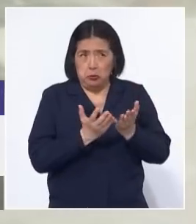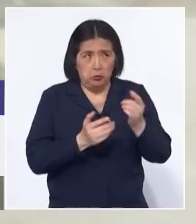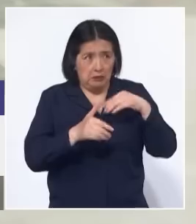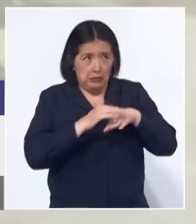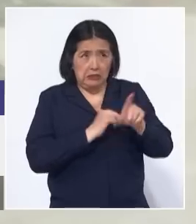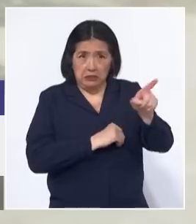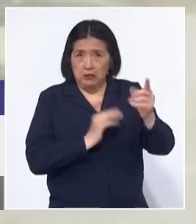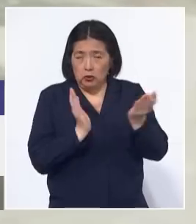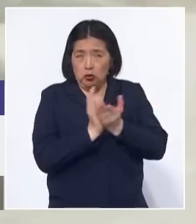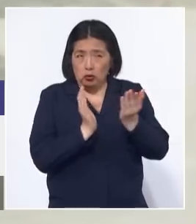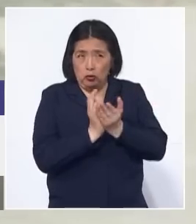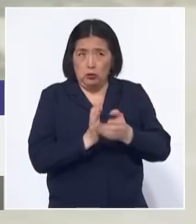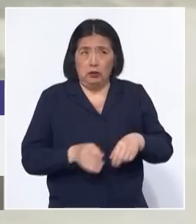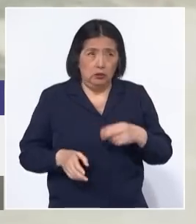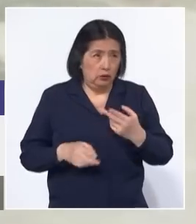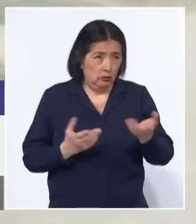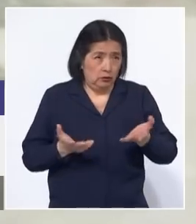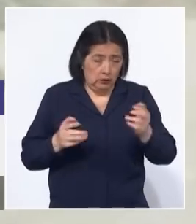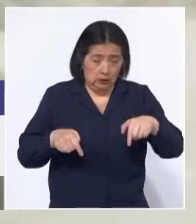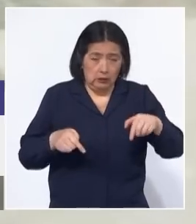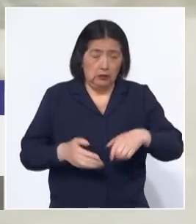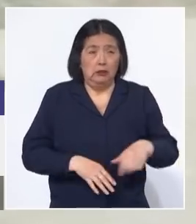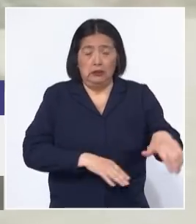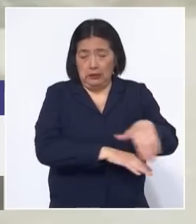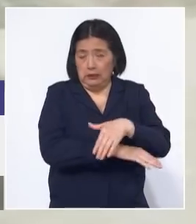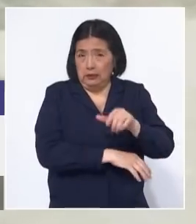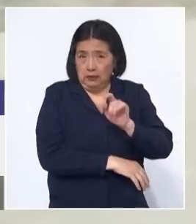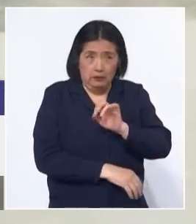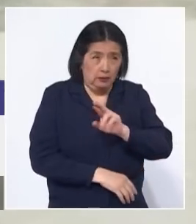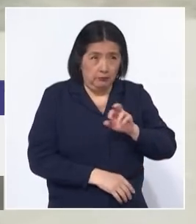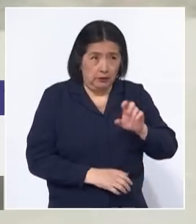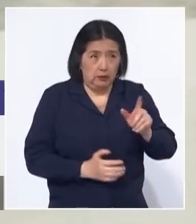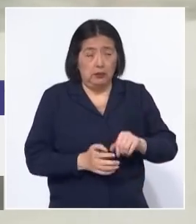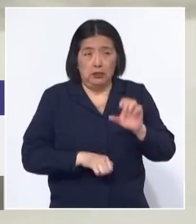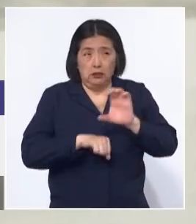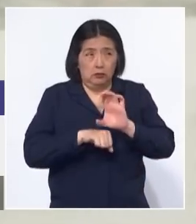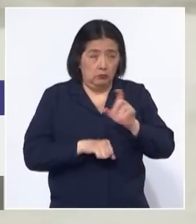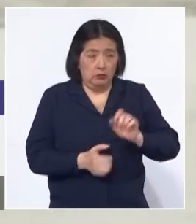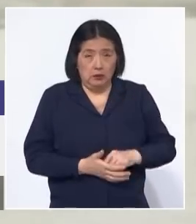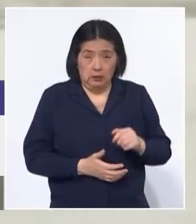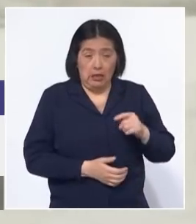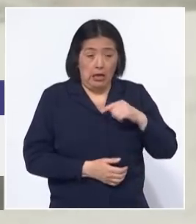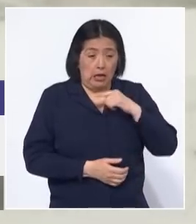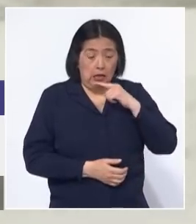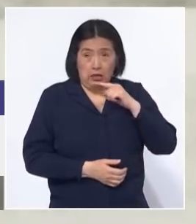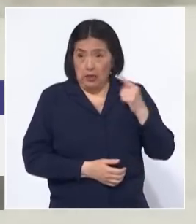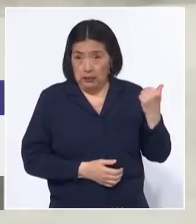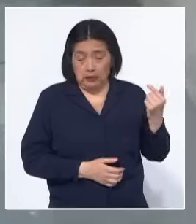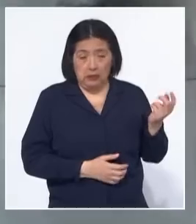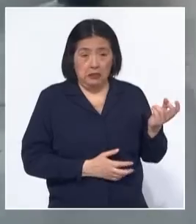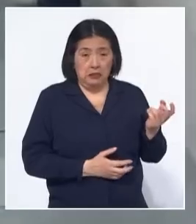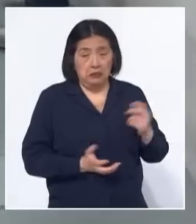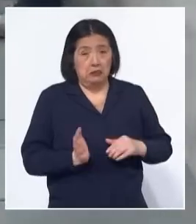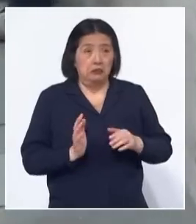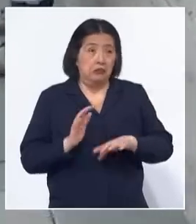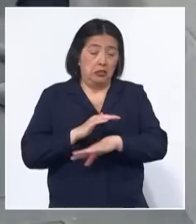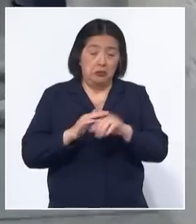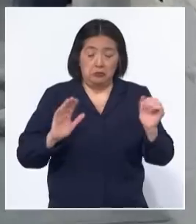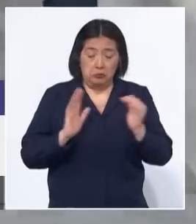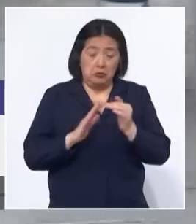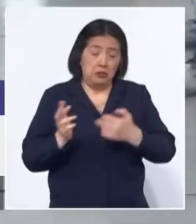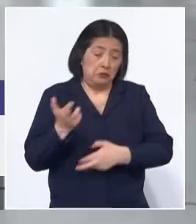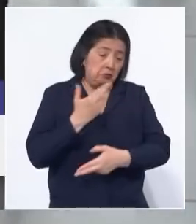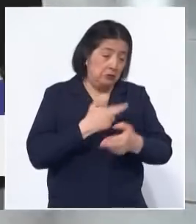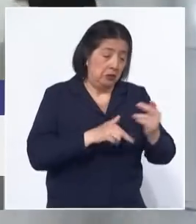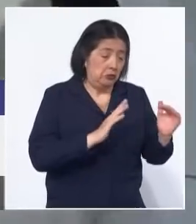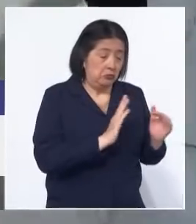aquí en el colegio John Nash, aquí en la avenida Trapiche, en Comas. Ella el día de ayer, mientras regresaba a su domicilio cerca de las